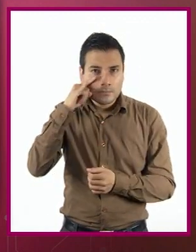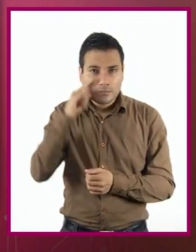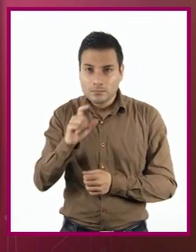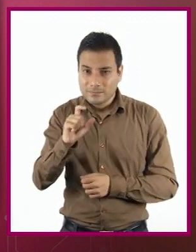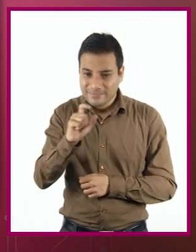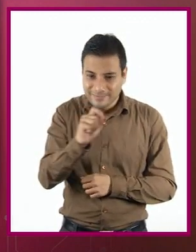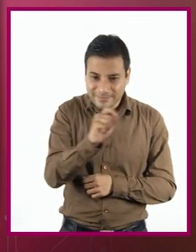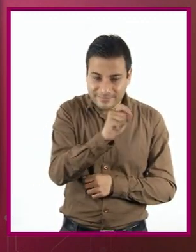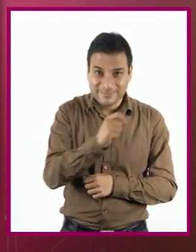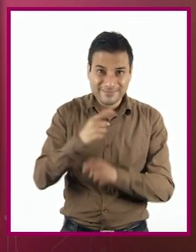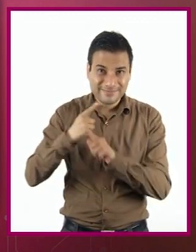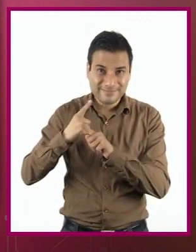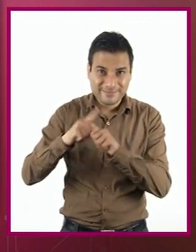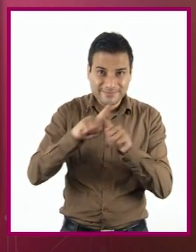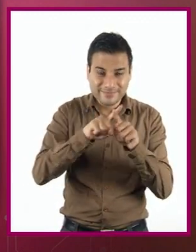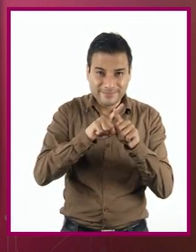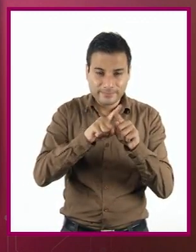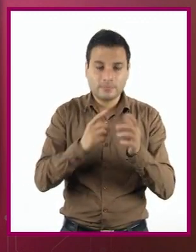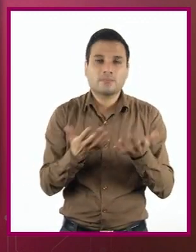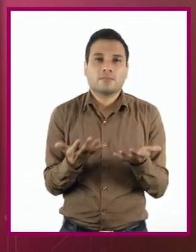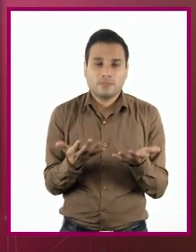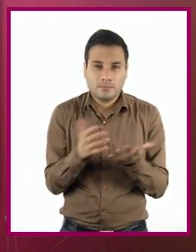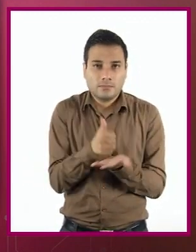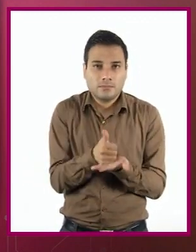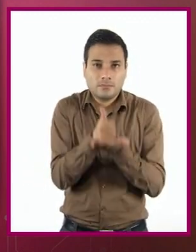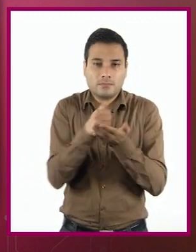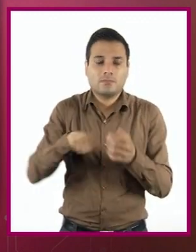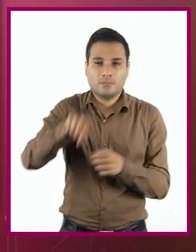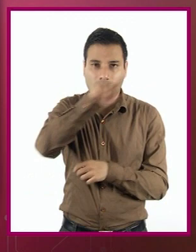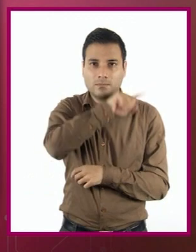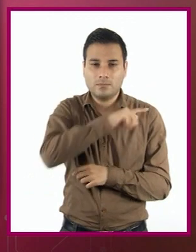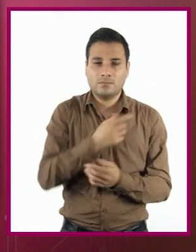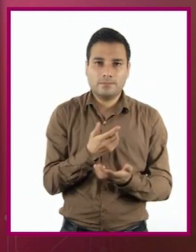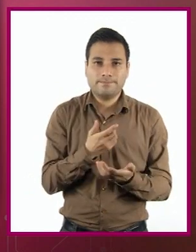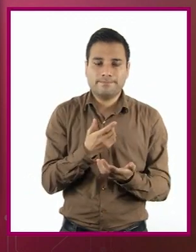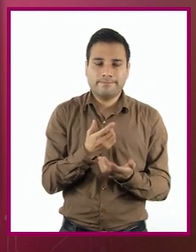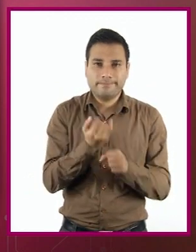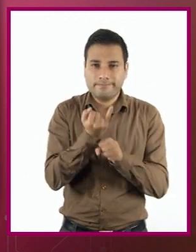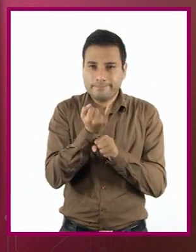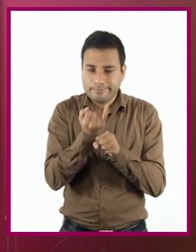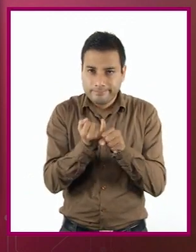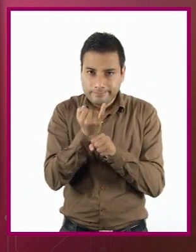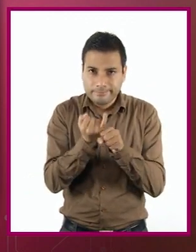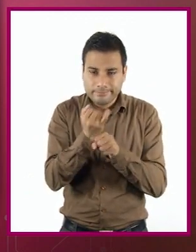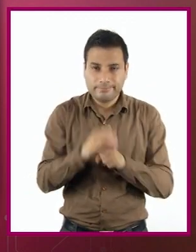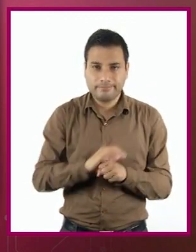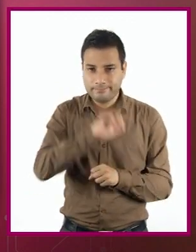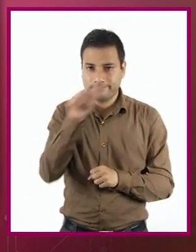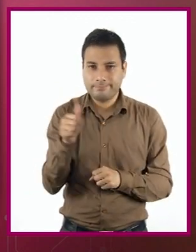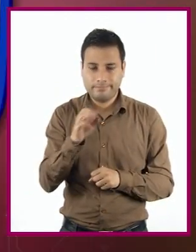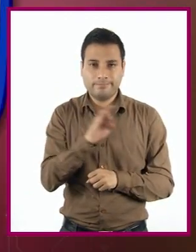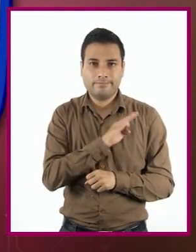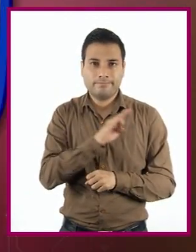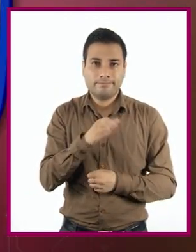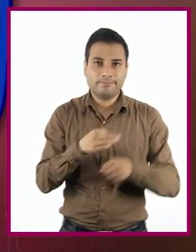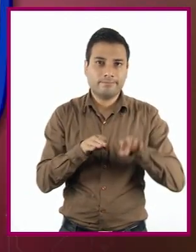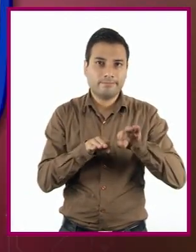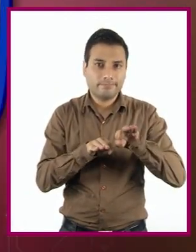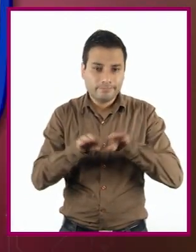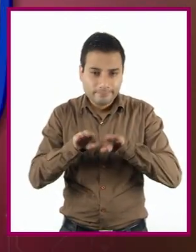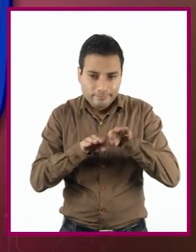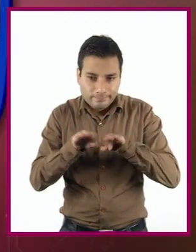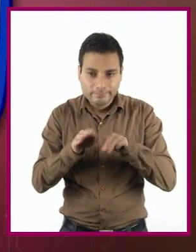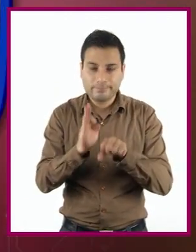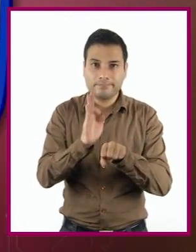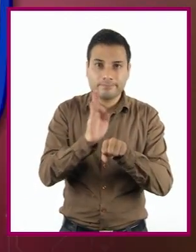asociadas a las cactáceas nos brinda información valiosa para efectuar labores de protección,